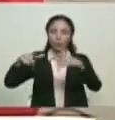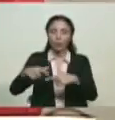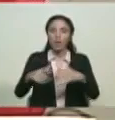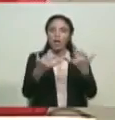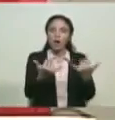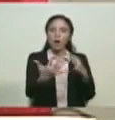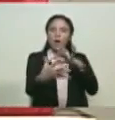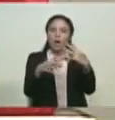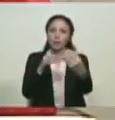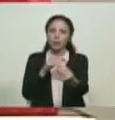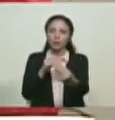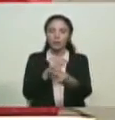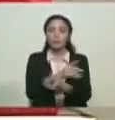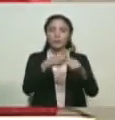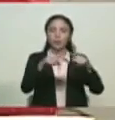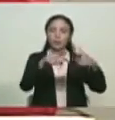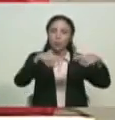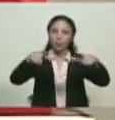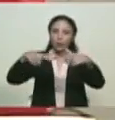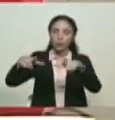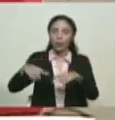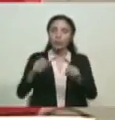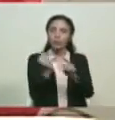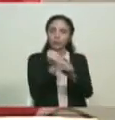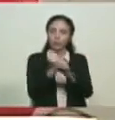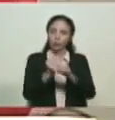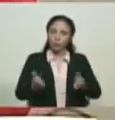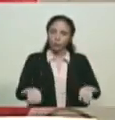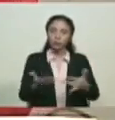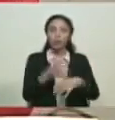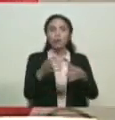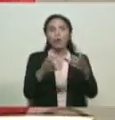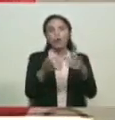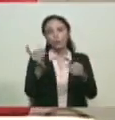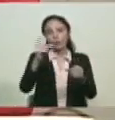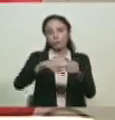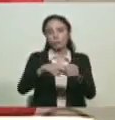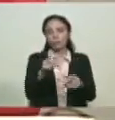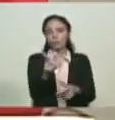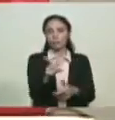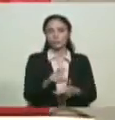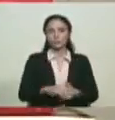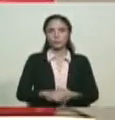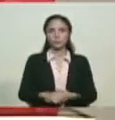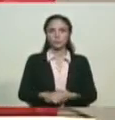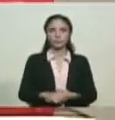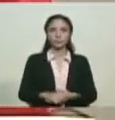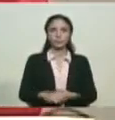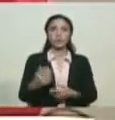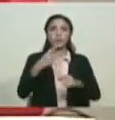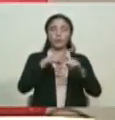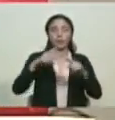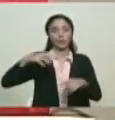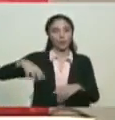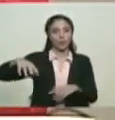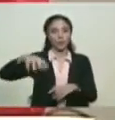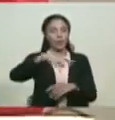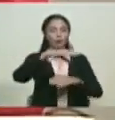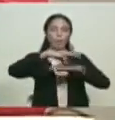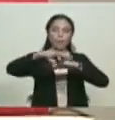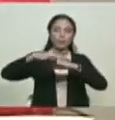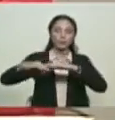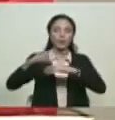cada área de acción que tenga el partido socialista unido de venezuela ante los estados en las